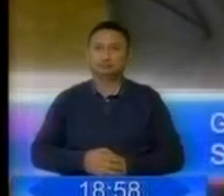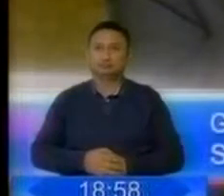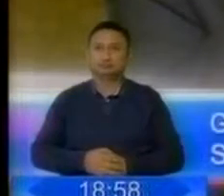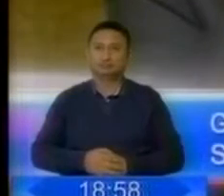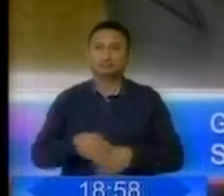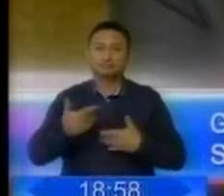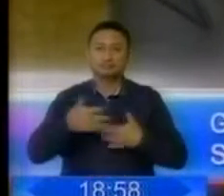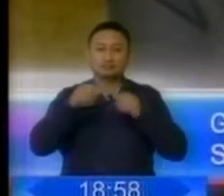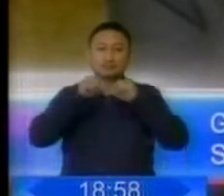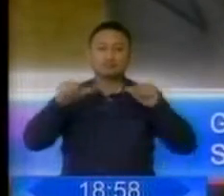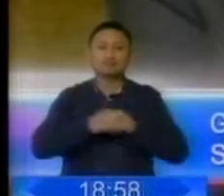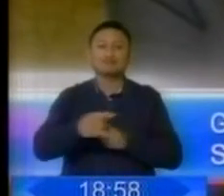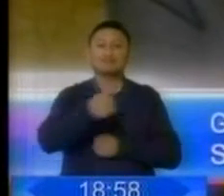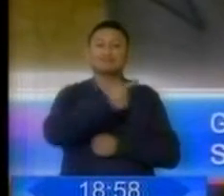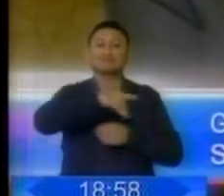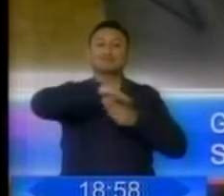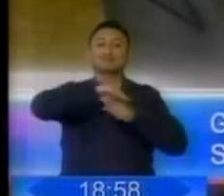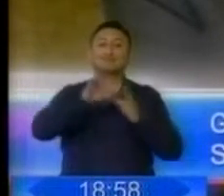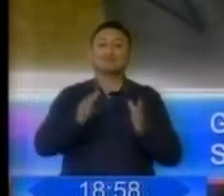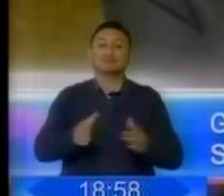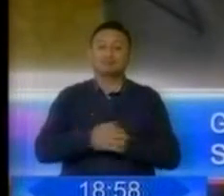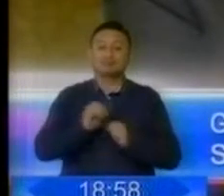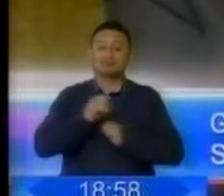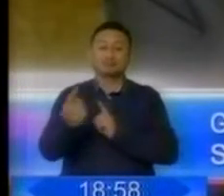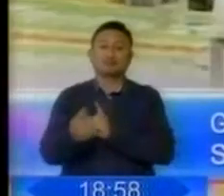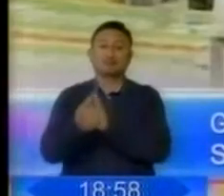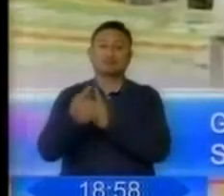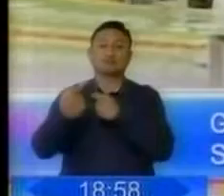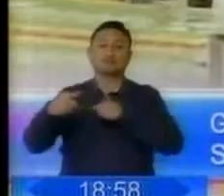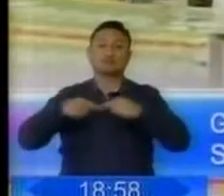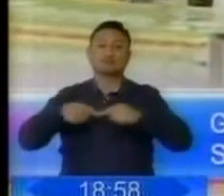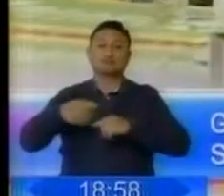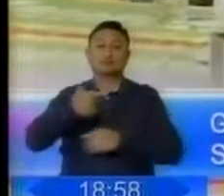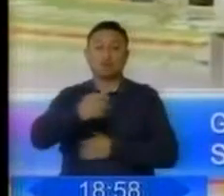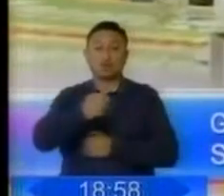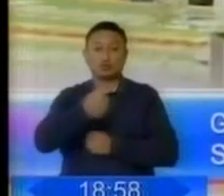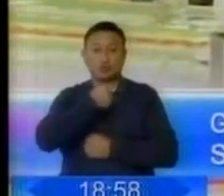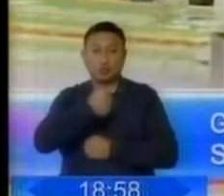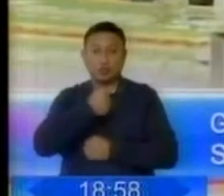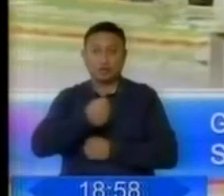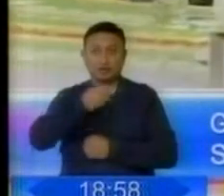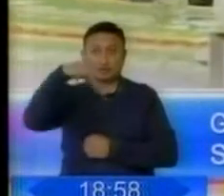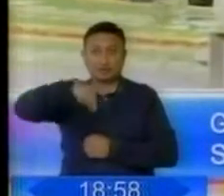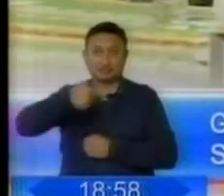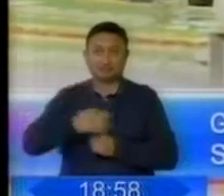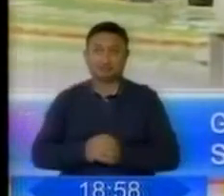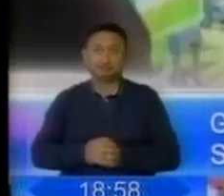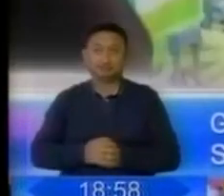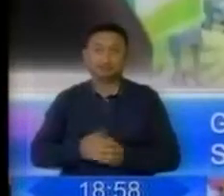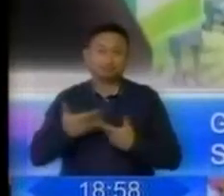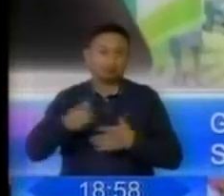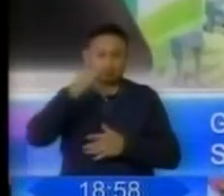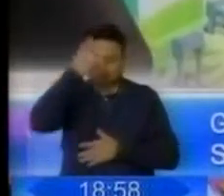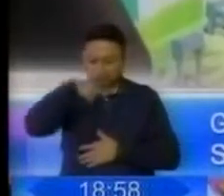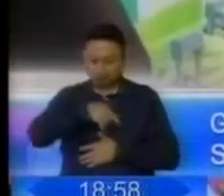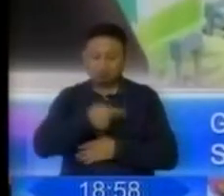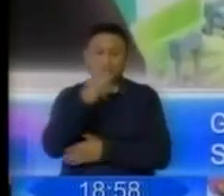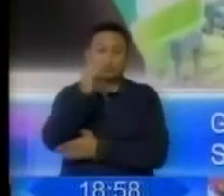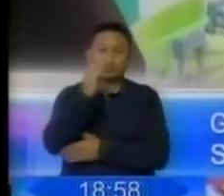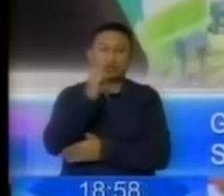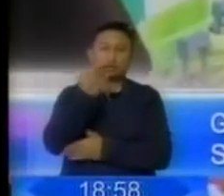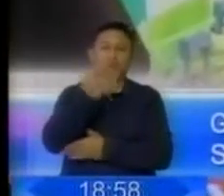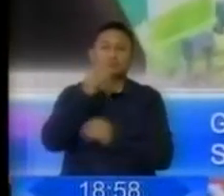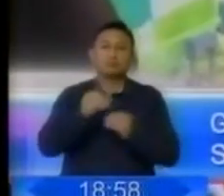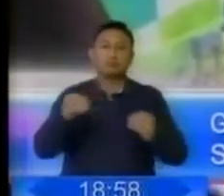El anuncio lo realizó el canciller en medio de un encuentro con jefes y editores de los medios de comunicación del país. Se ha decidido ampliar la emergencia por